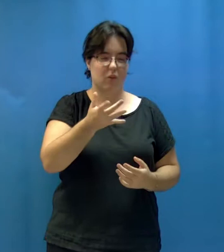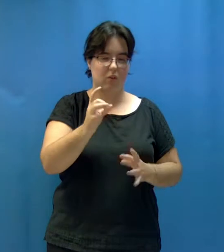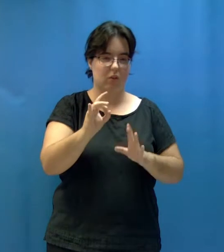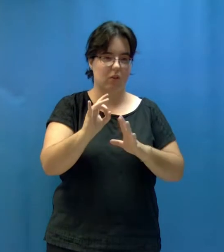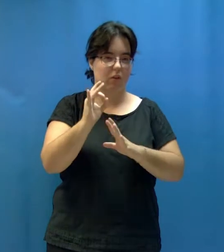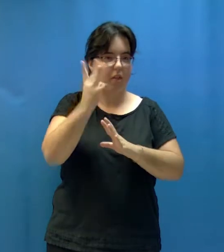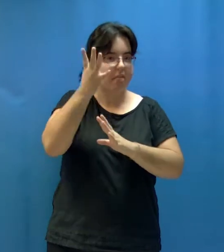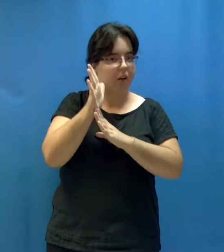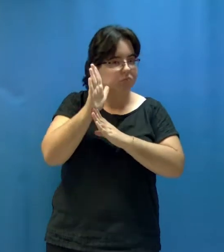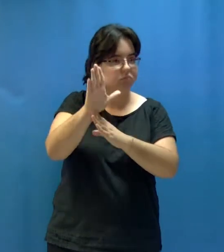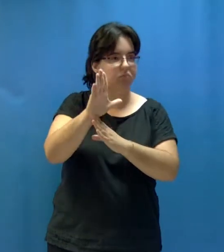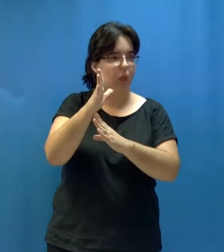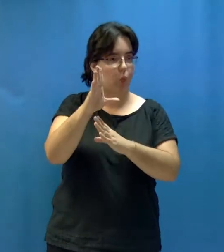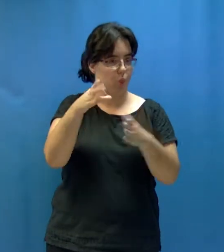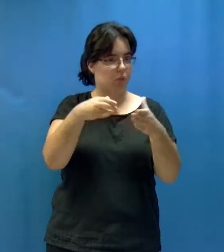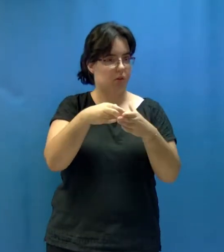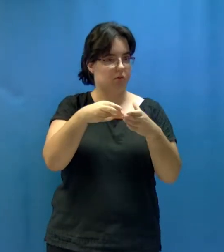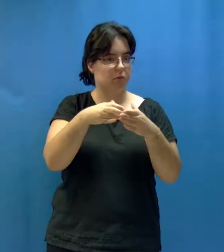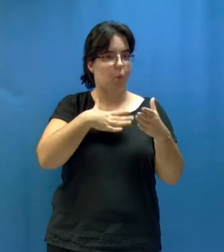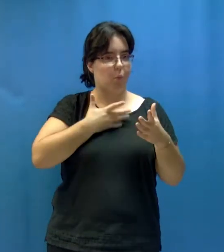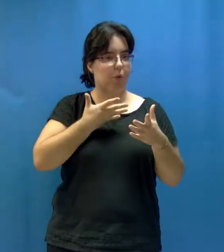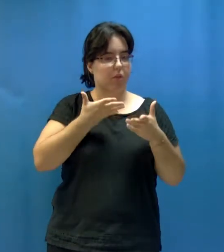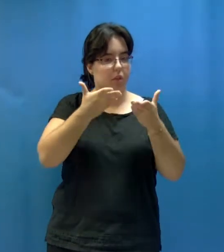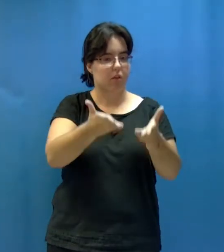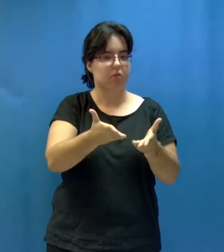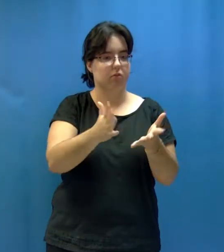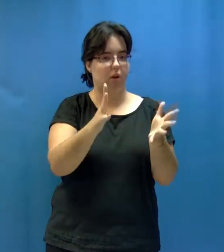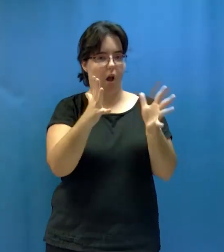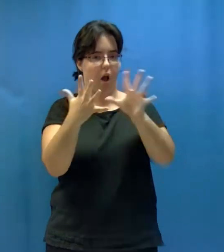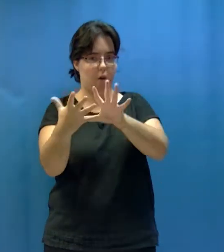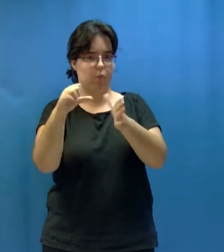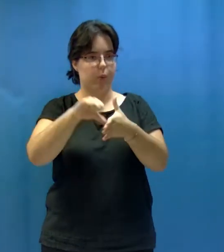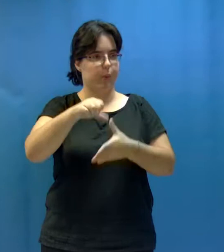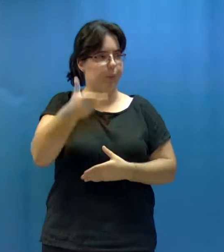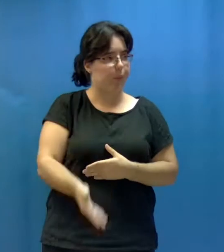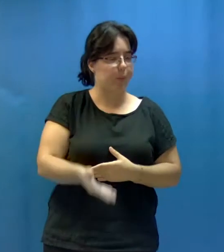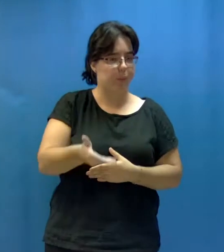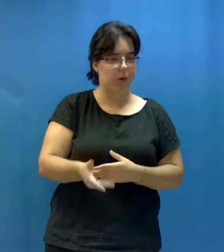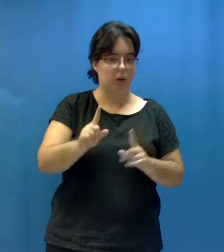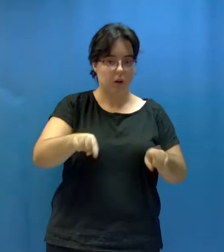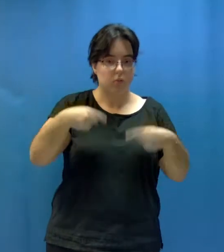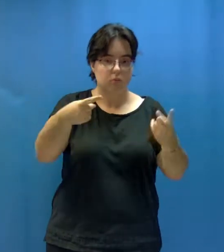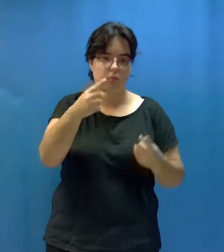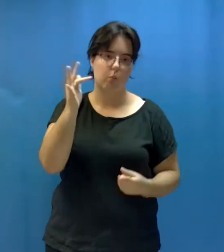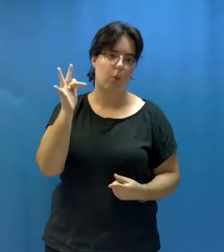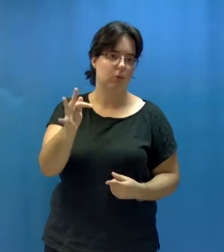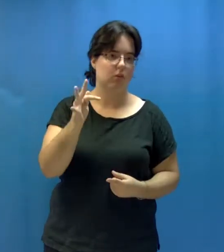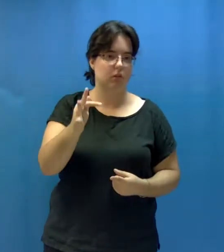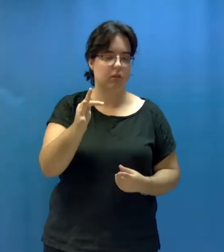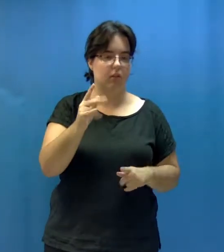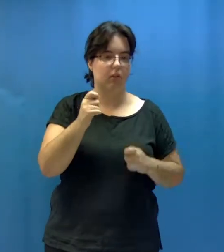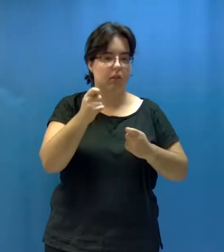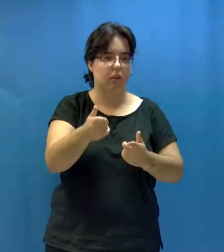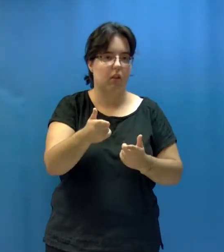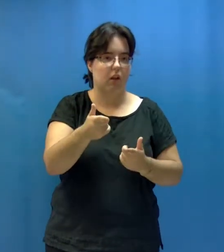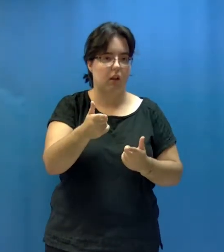desde Ciudadanos podíamos conseguir un cambio muy importante en nuestra ciudad y grandes resultados que hubiesen conseguido nada más y nada menos